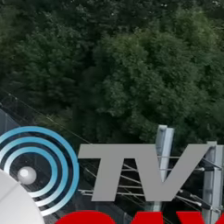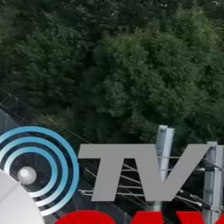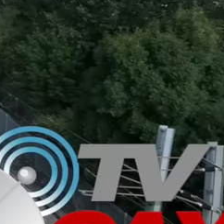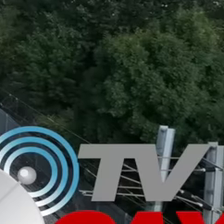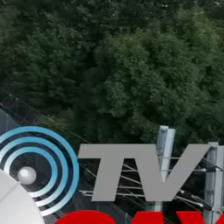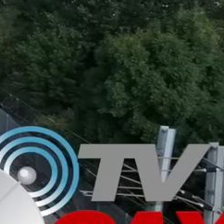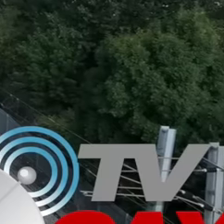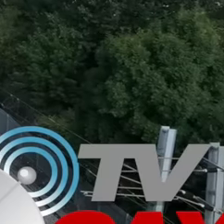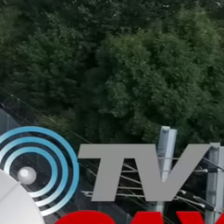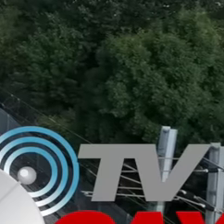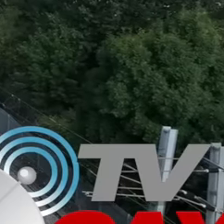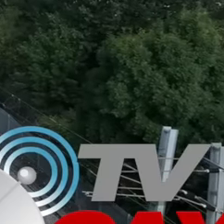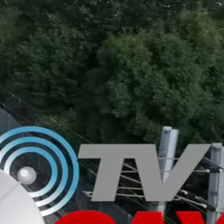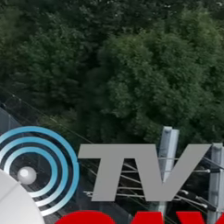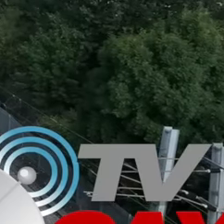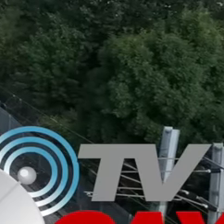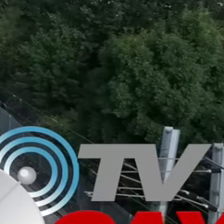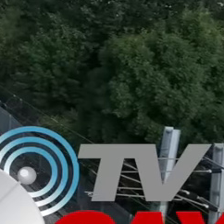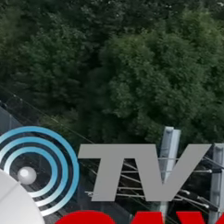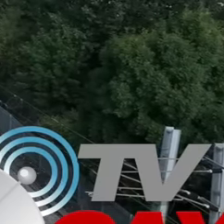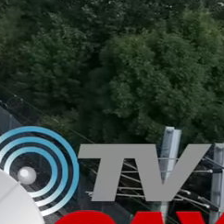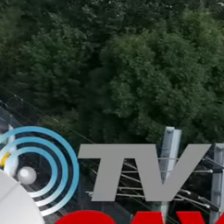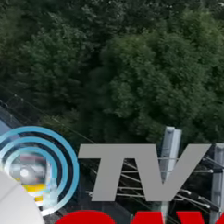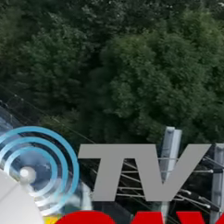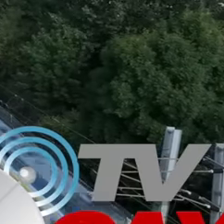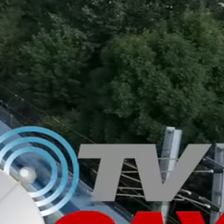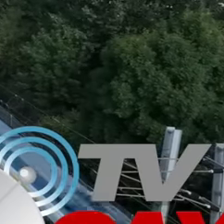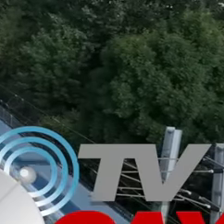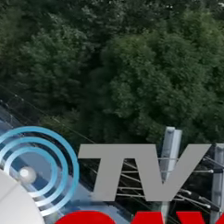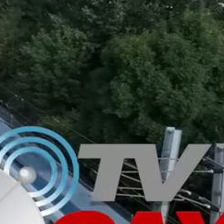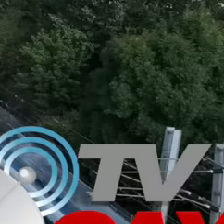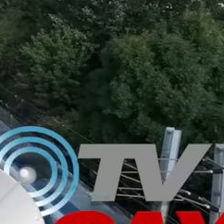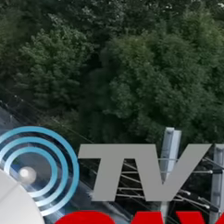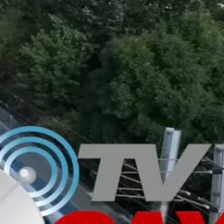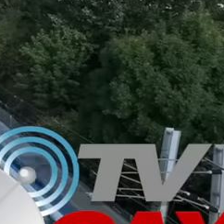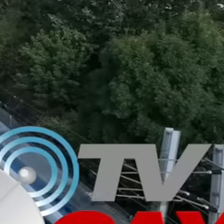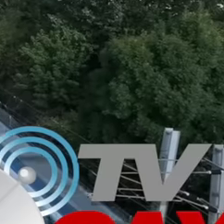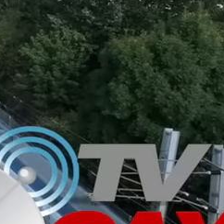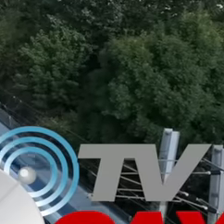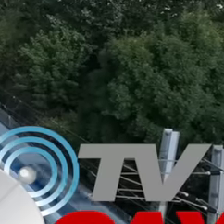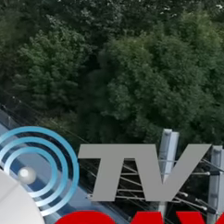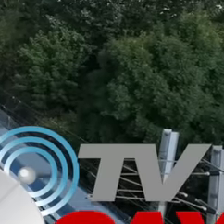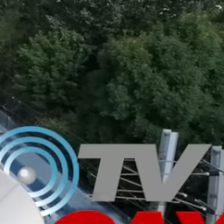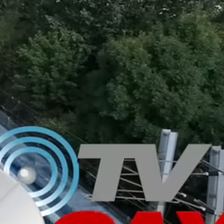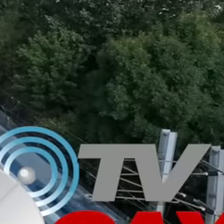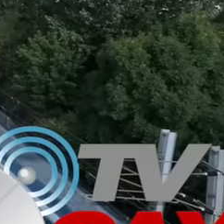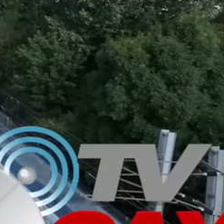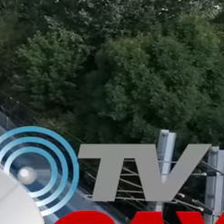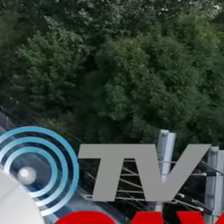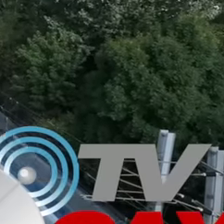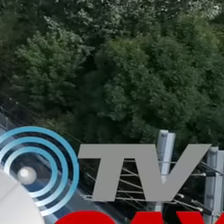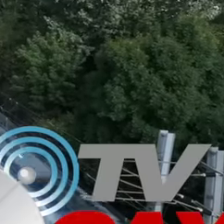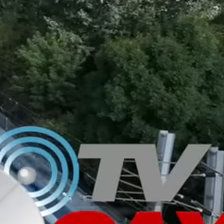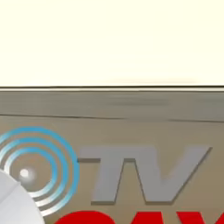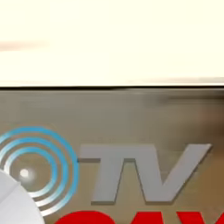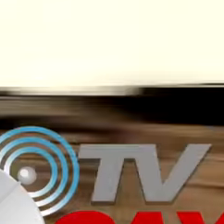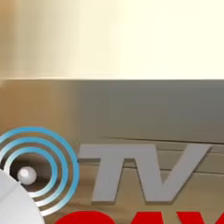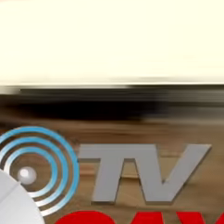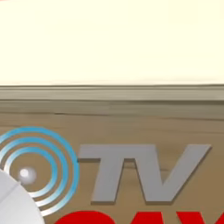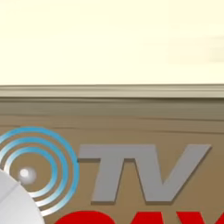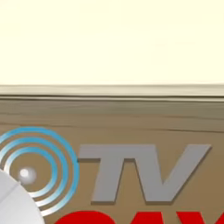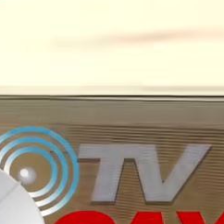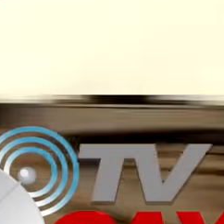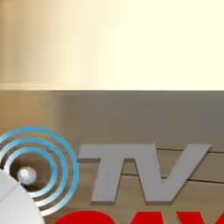Esto será de gran beneficio, ya que ayudaría mucho a comunicar al país por completo con ferrocarriles,